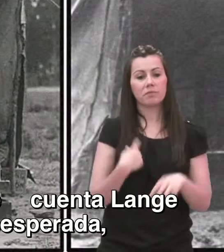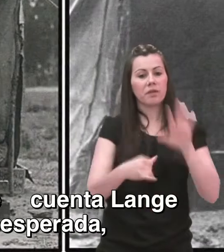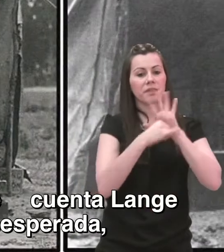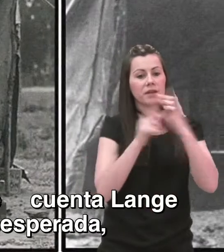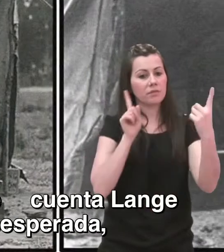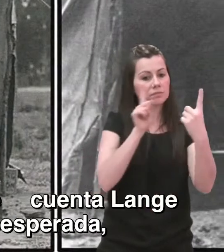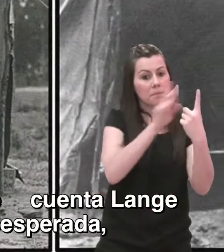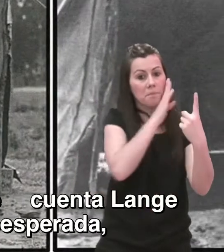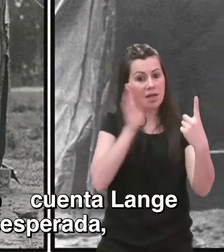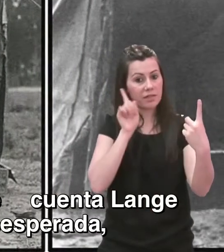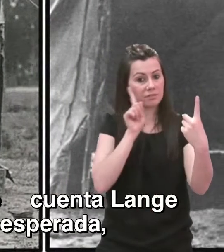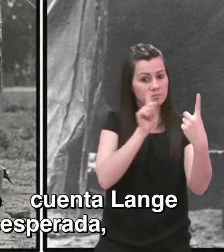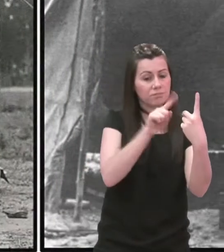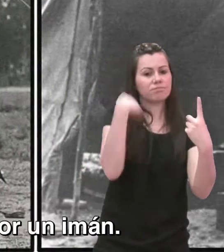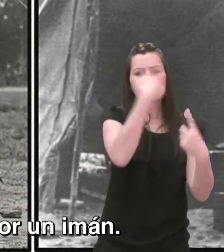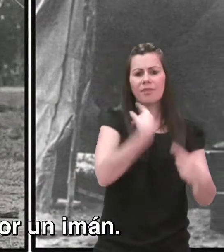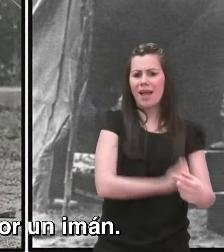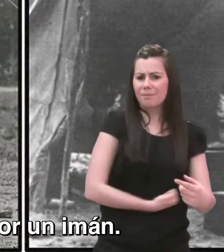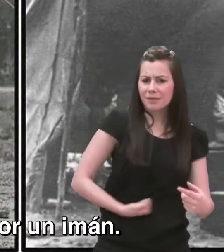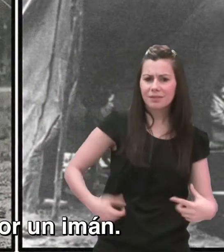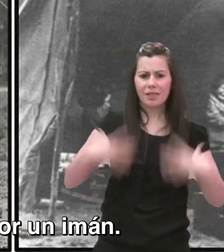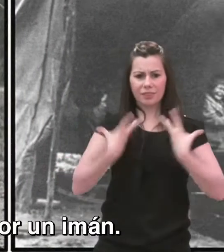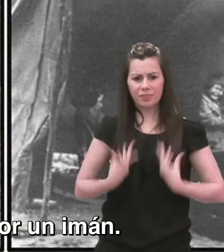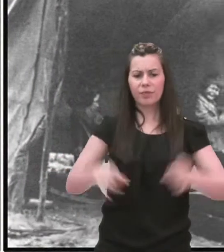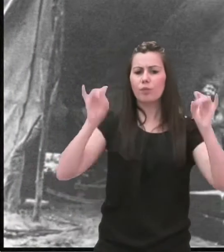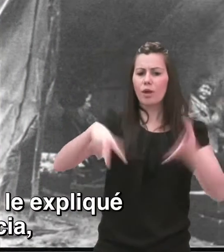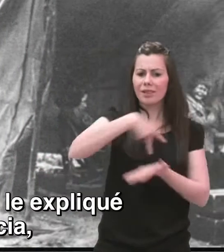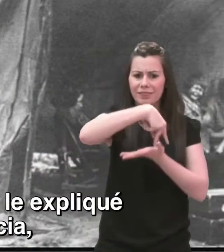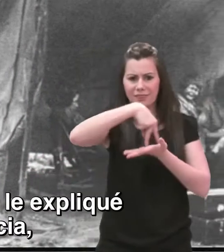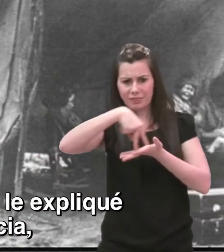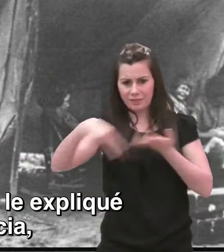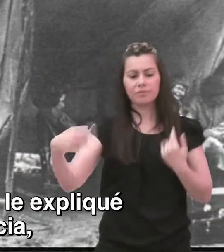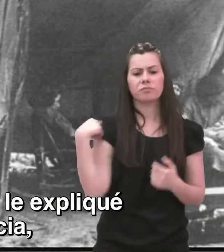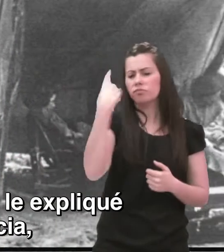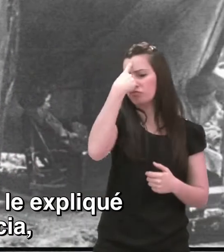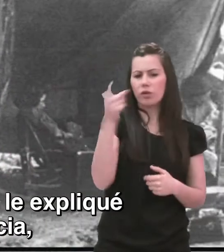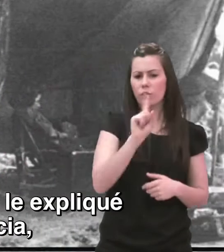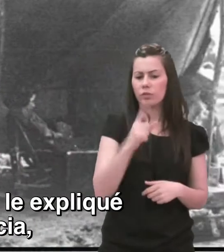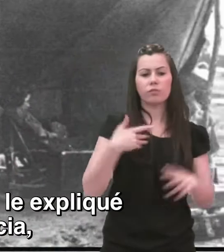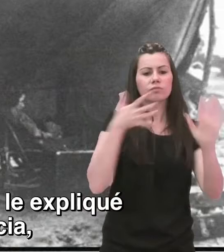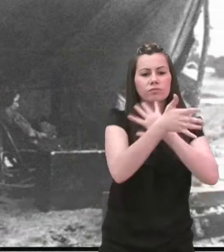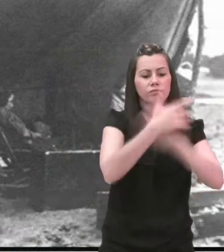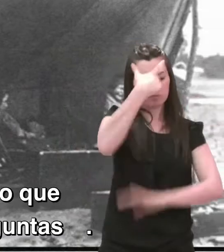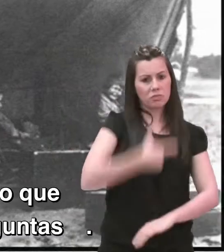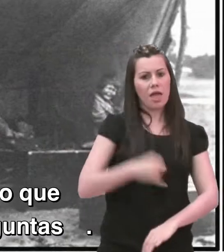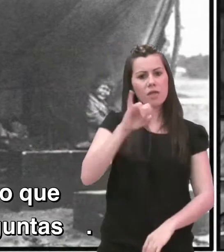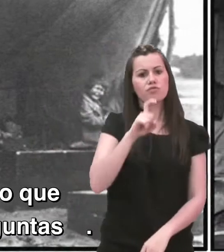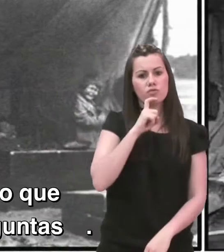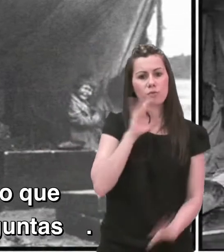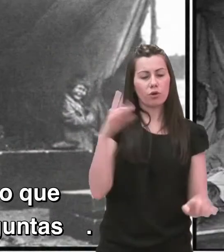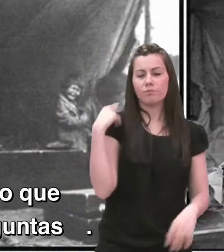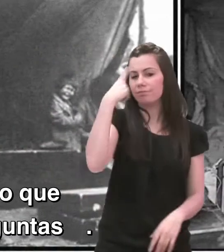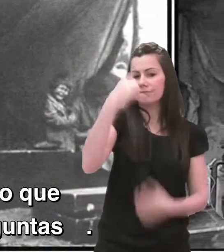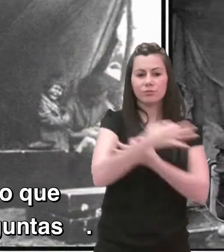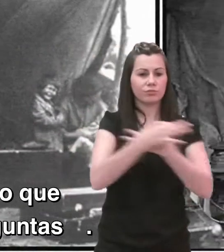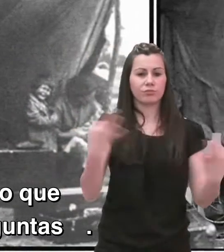Lange, «hambrienta y desesperada, como arrastrada por un imán. No recuerdo cómo le expliqué mi presencia, pero recuerdo que